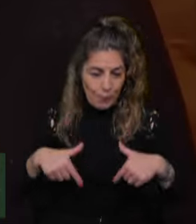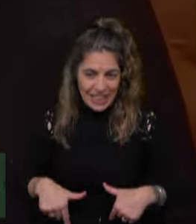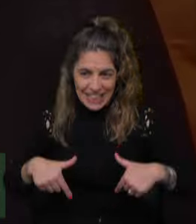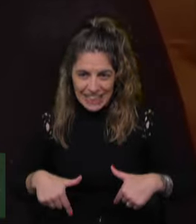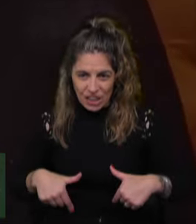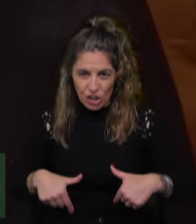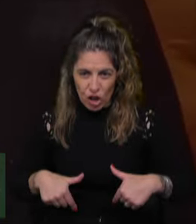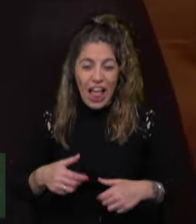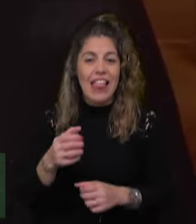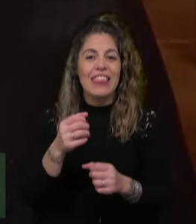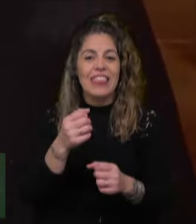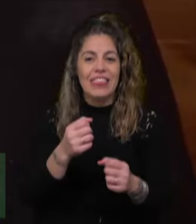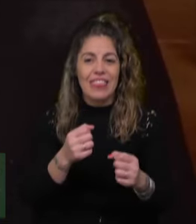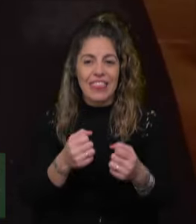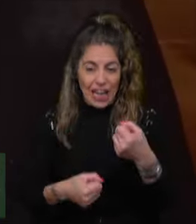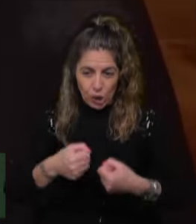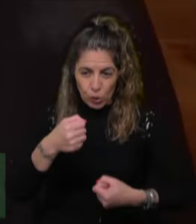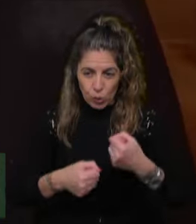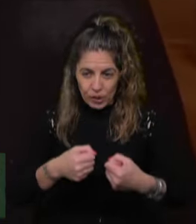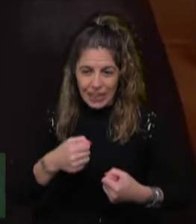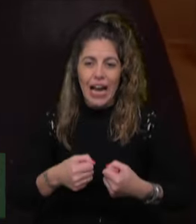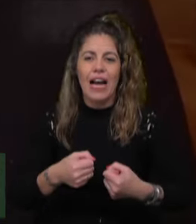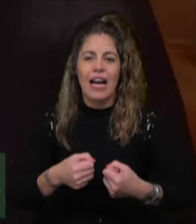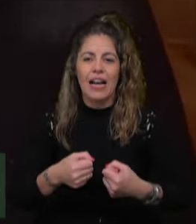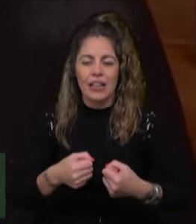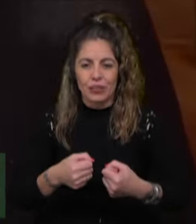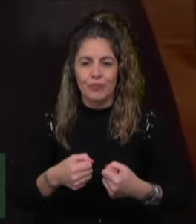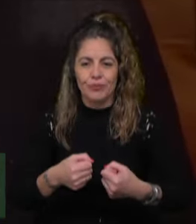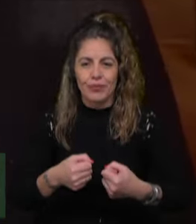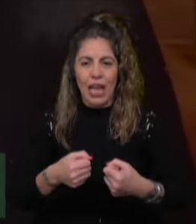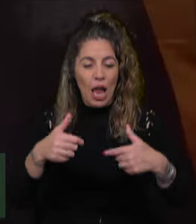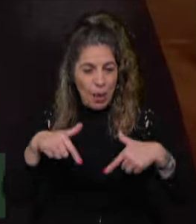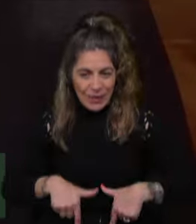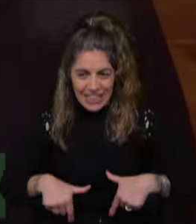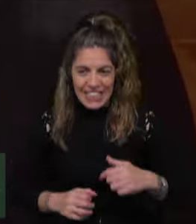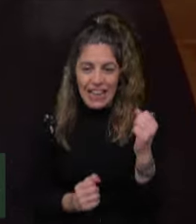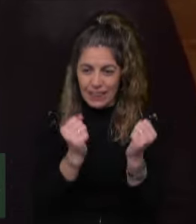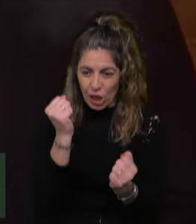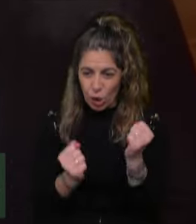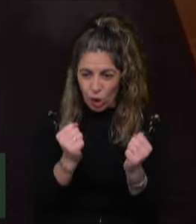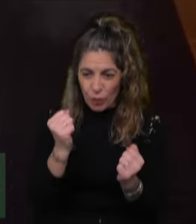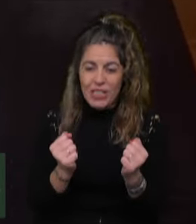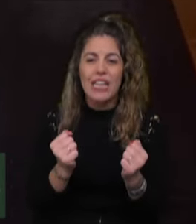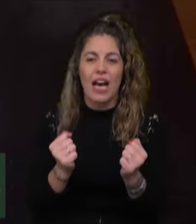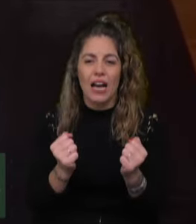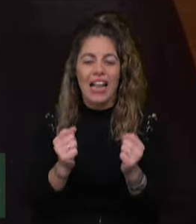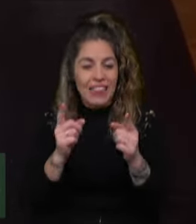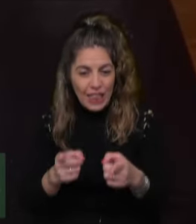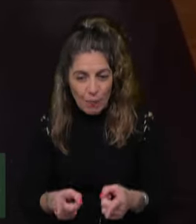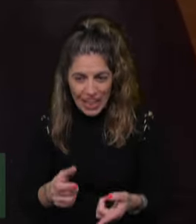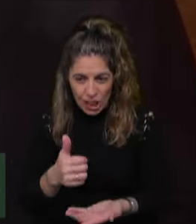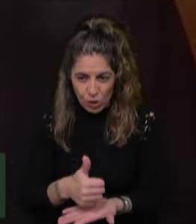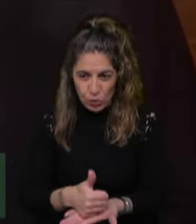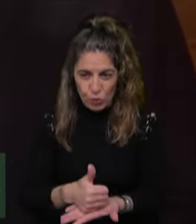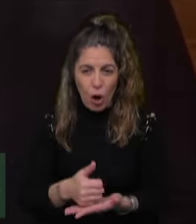de Energía, como les decíamos, de Industria, Energía y Minería, Elisa Facio, la ministra de Economía y Finanzas, Arbeleche, también estuvo